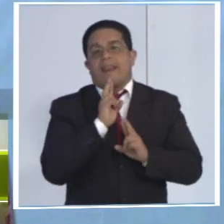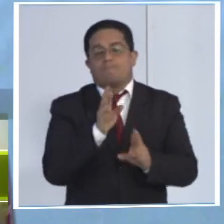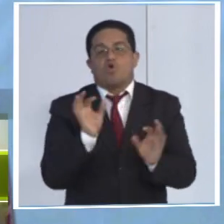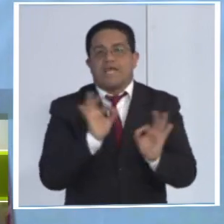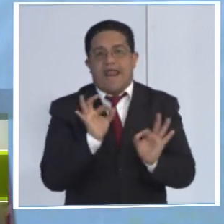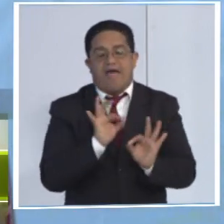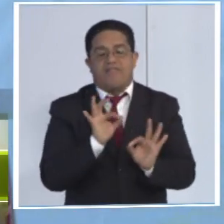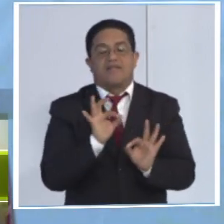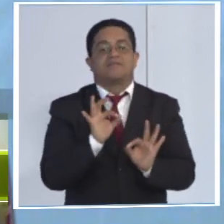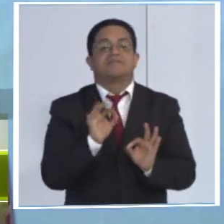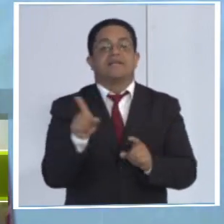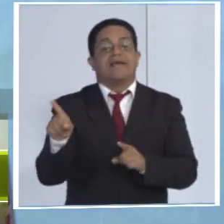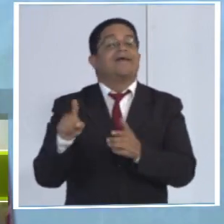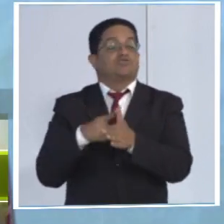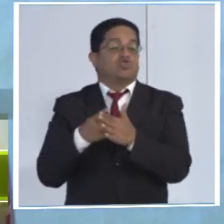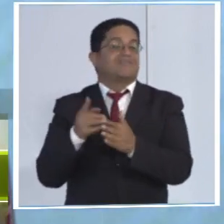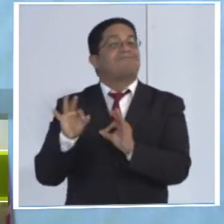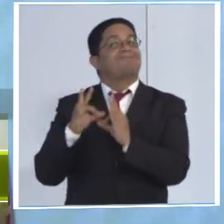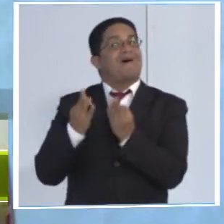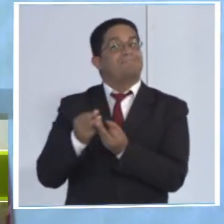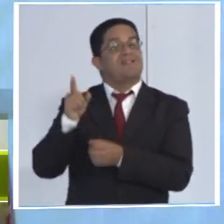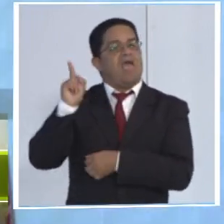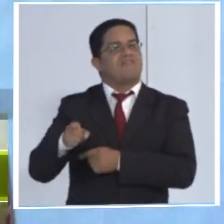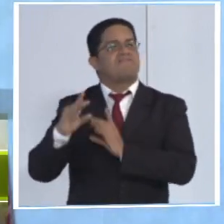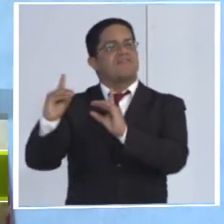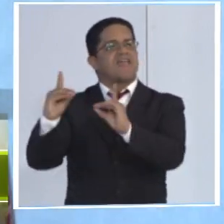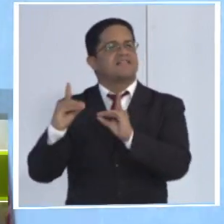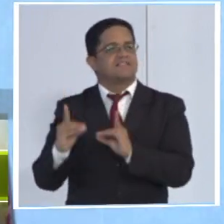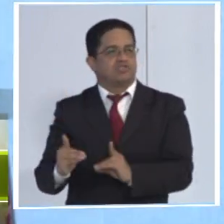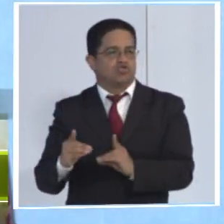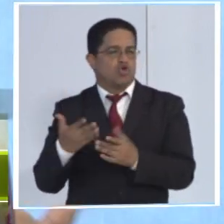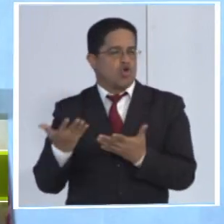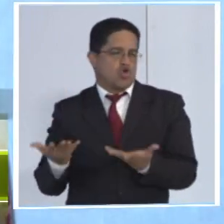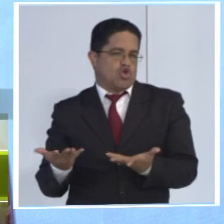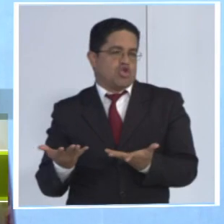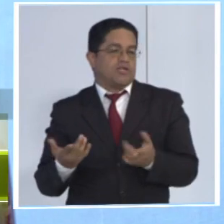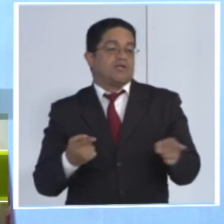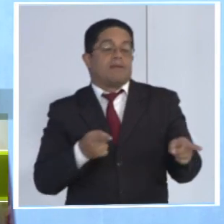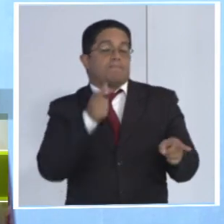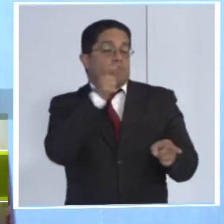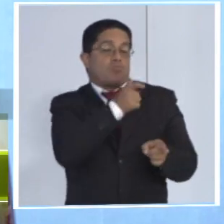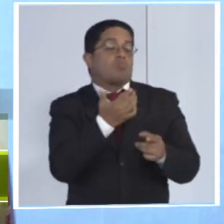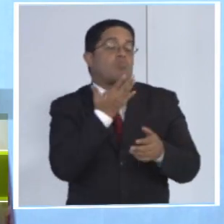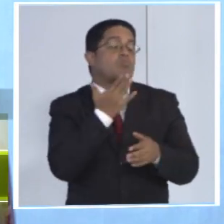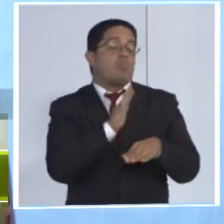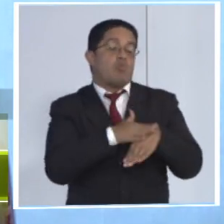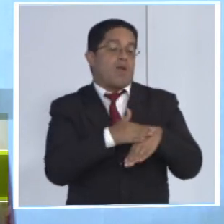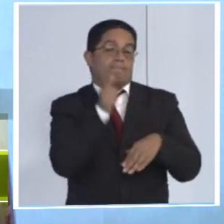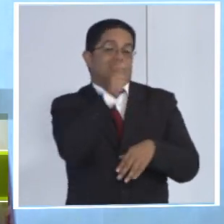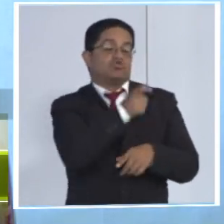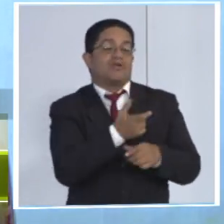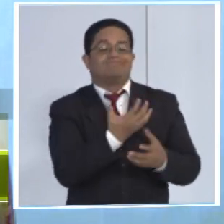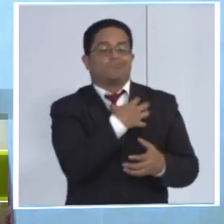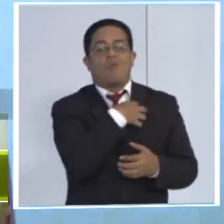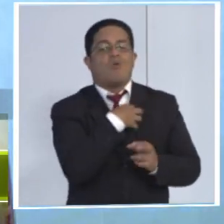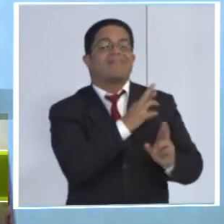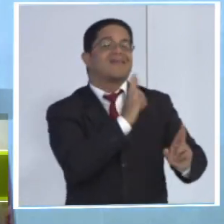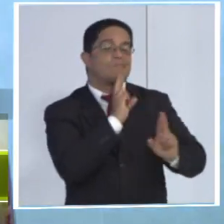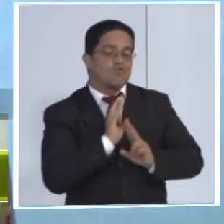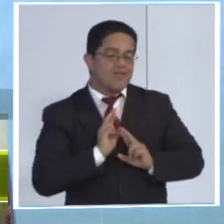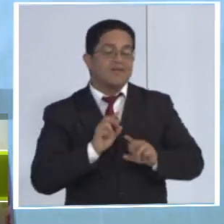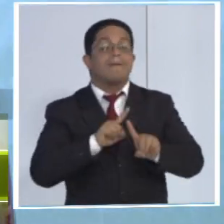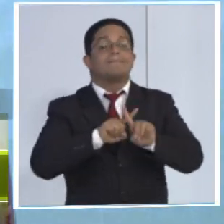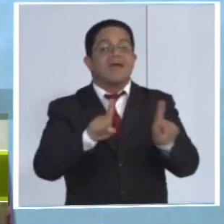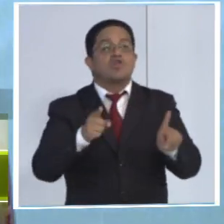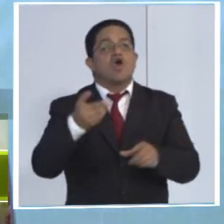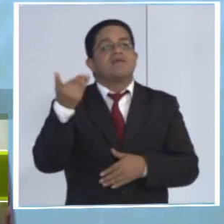consciente. Su familia son los que tienen que tomar en este caso el comando de las acciones que nosotros pudiéramos realizar con ese paciente. Pero lo importante de todo